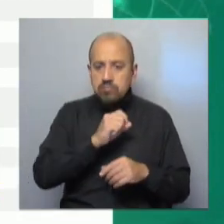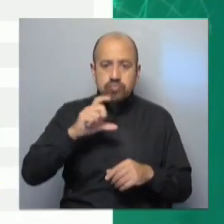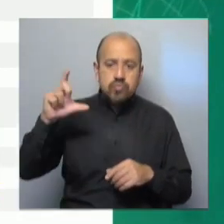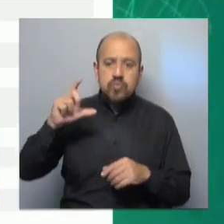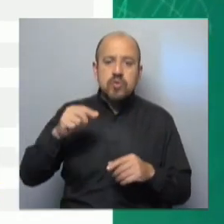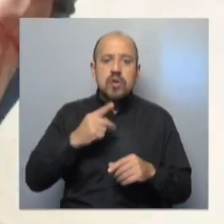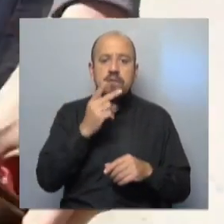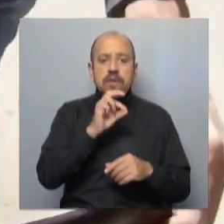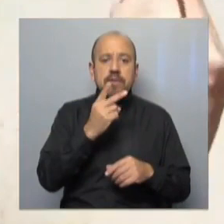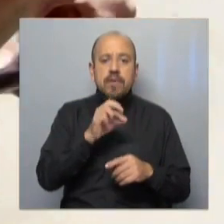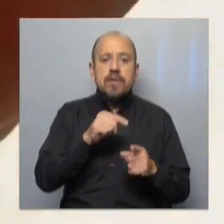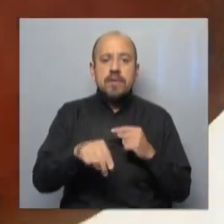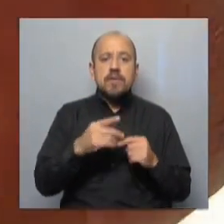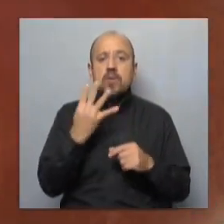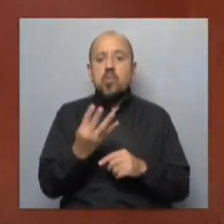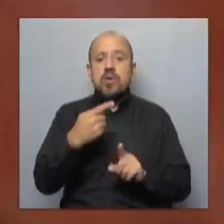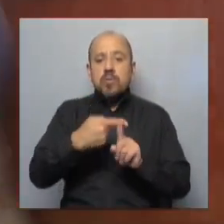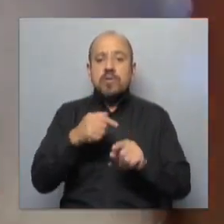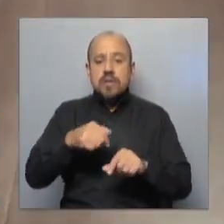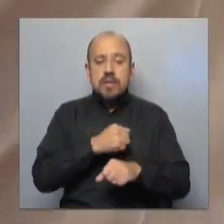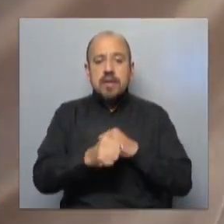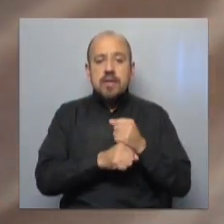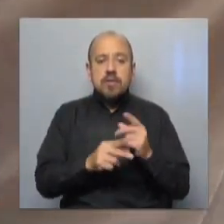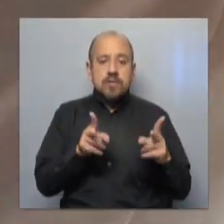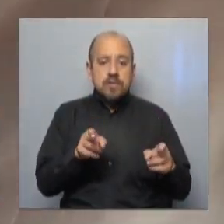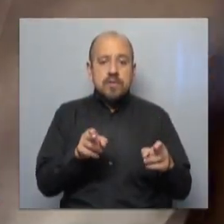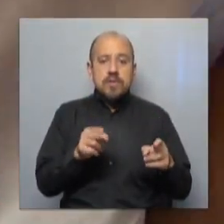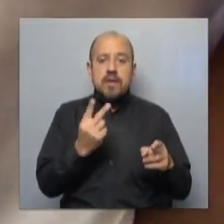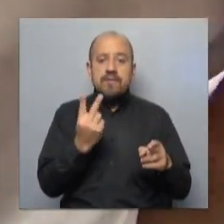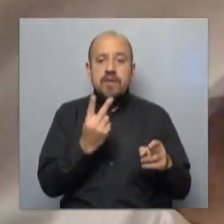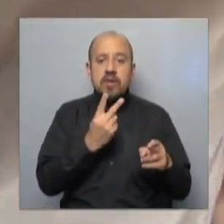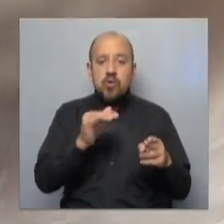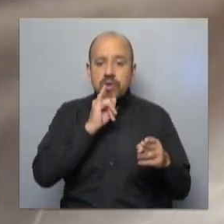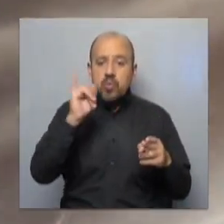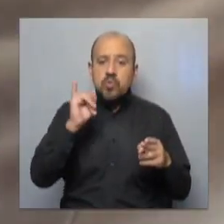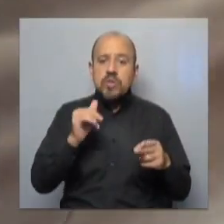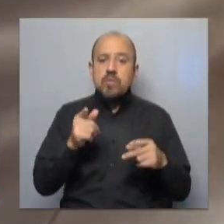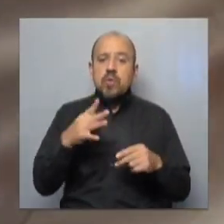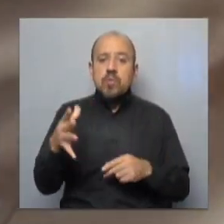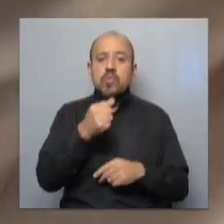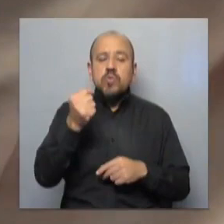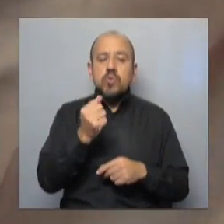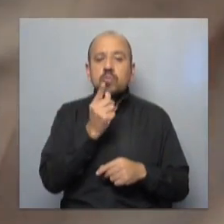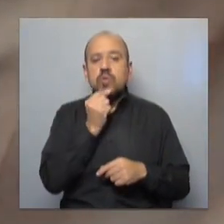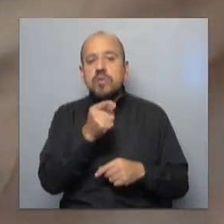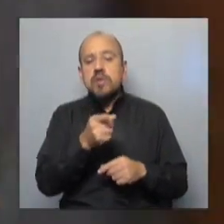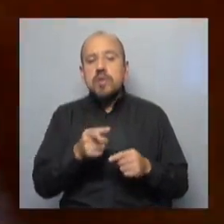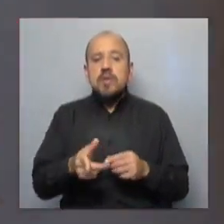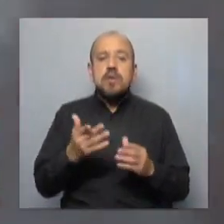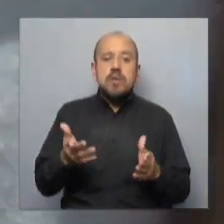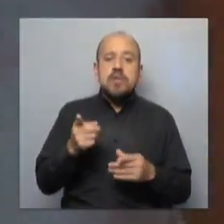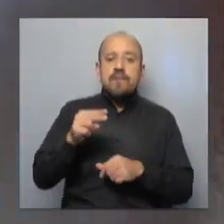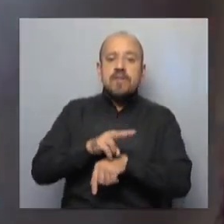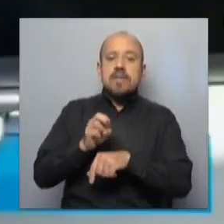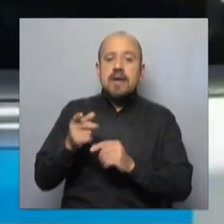2020 en los primeros 4 meses de este año hubo 22 denuncias por abuso de funciones según fuentes de fiscalía